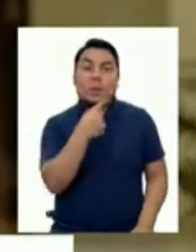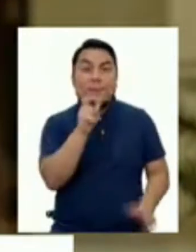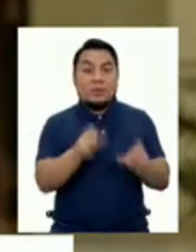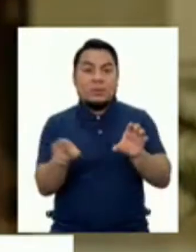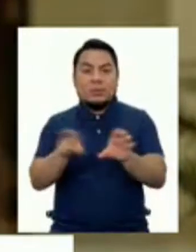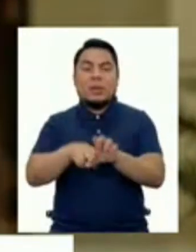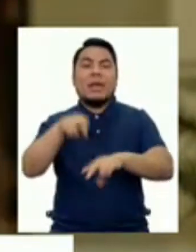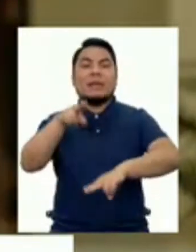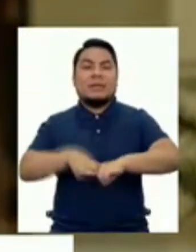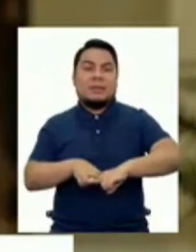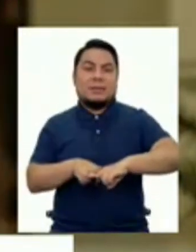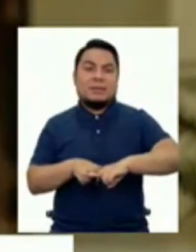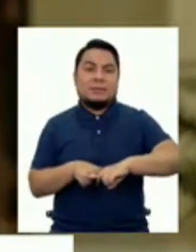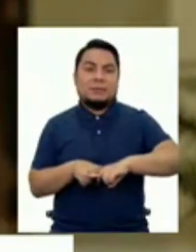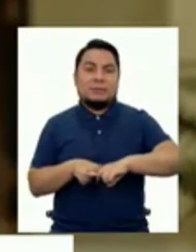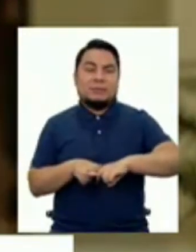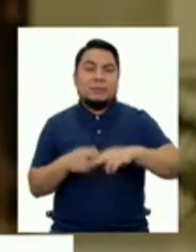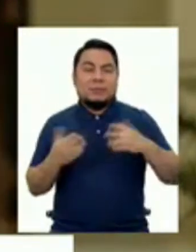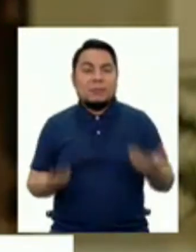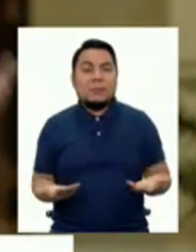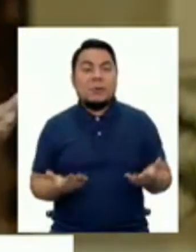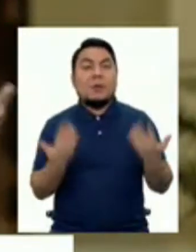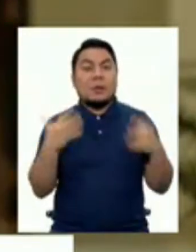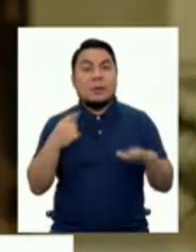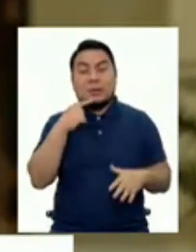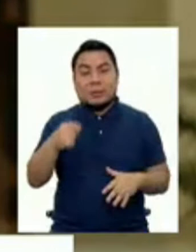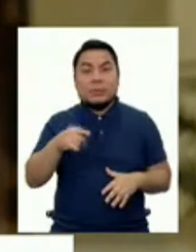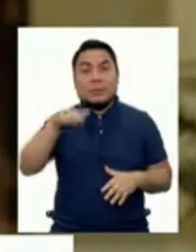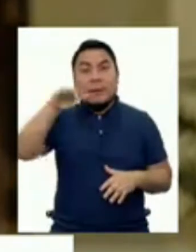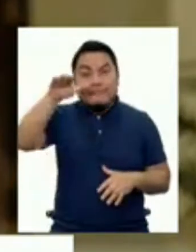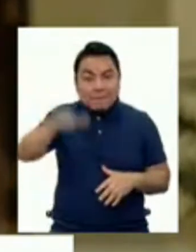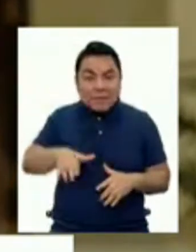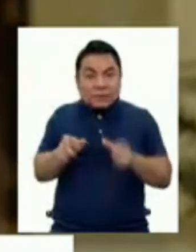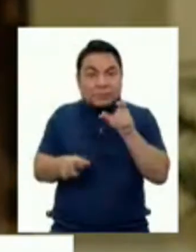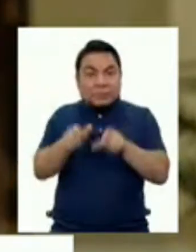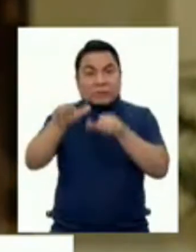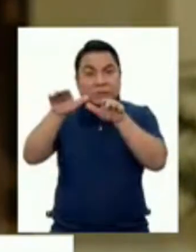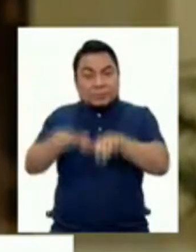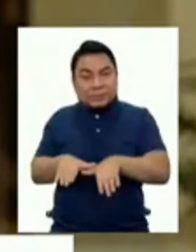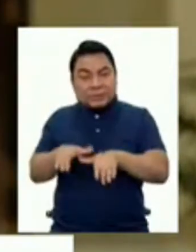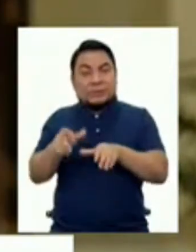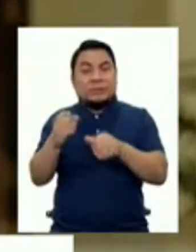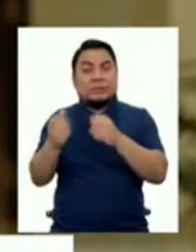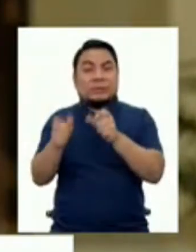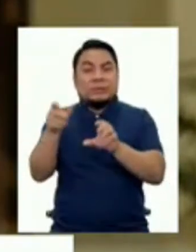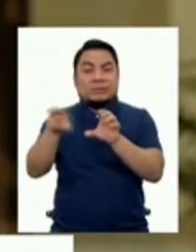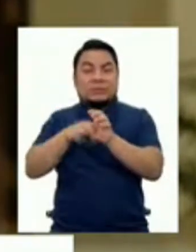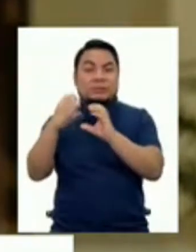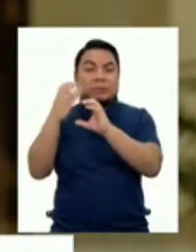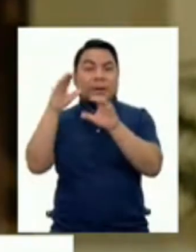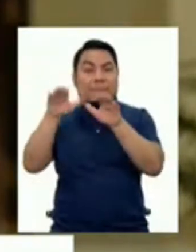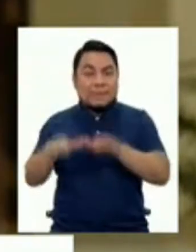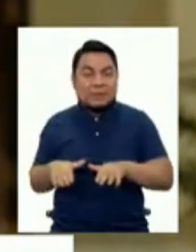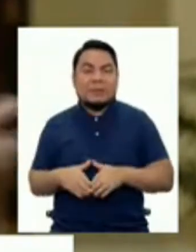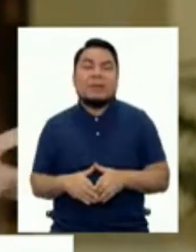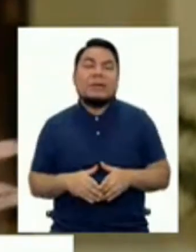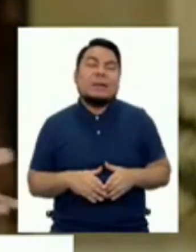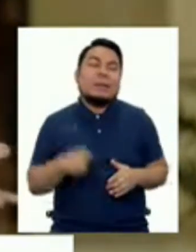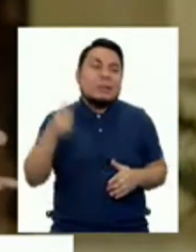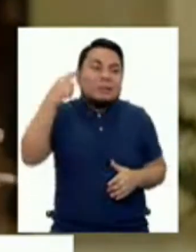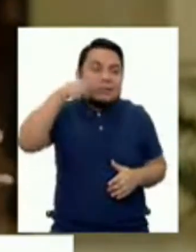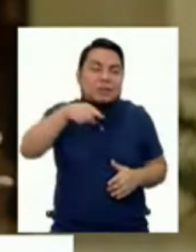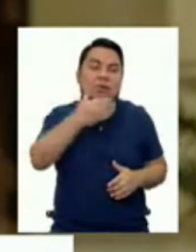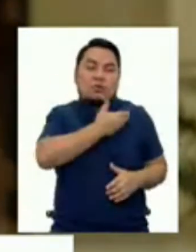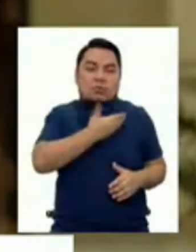sentados. Y entonces, como va a haber menos cantidad de gente en los buses, tiene que haber un subsidio de